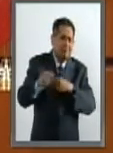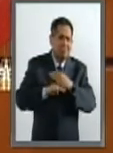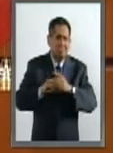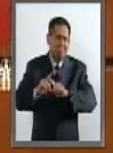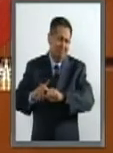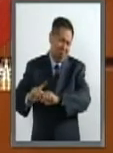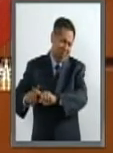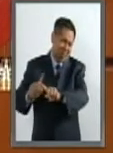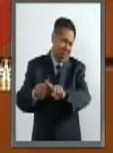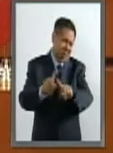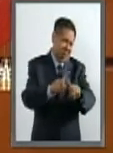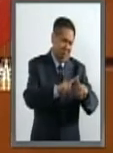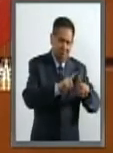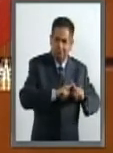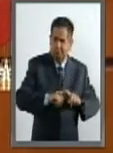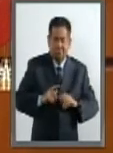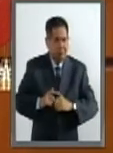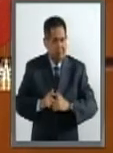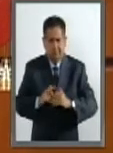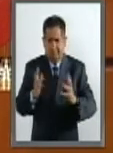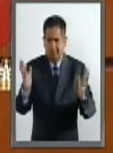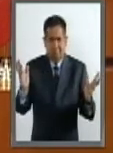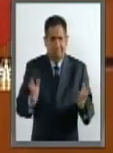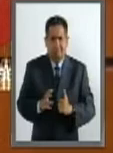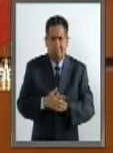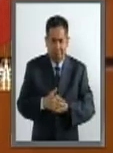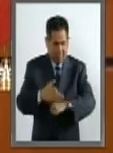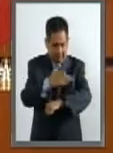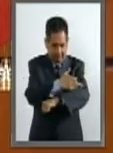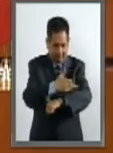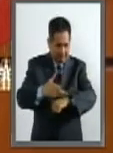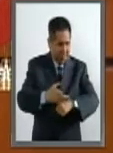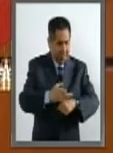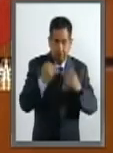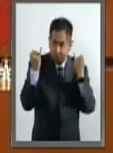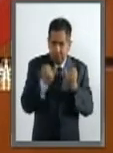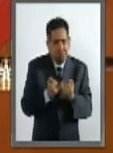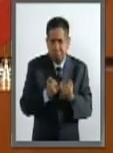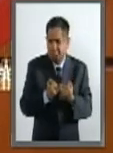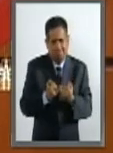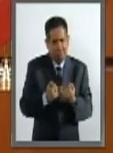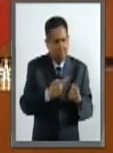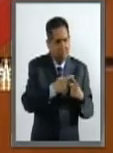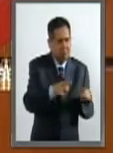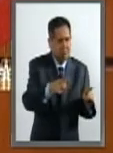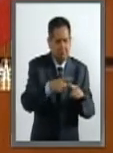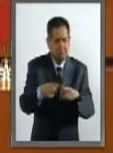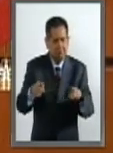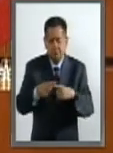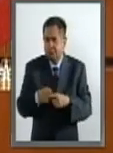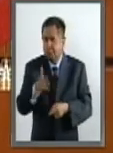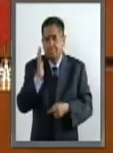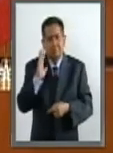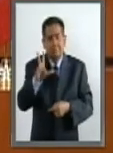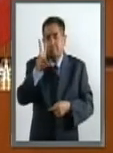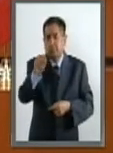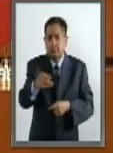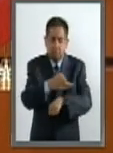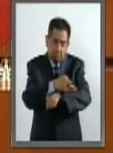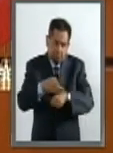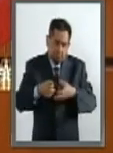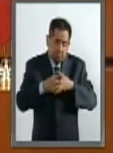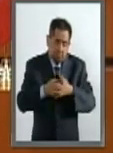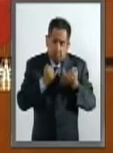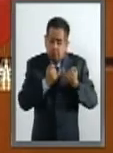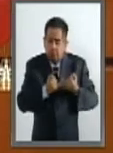implica que hay una diversidad de familias y no un modelo tradicional de familias.